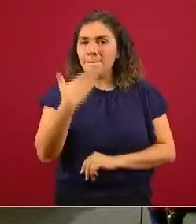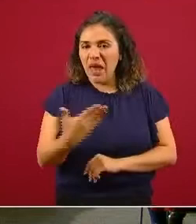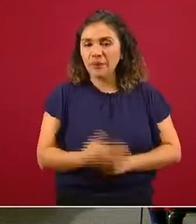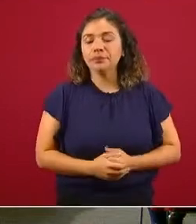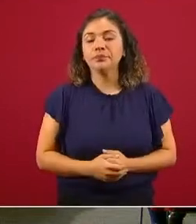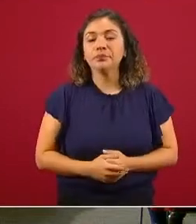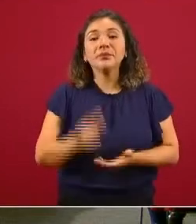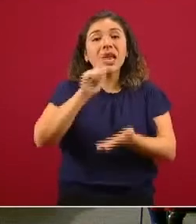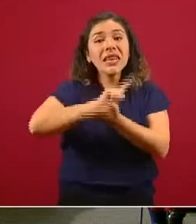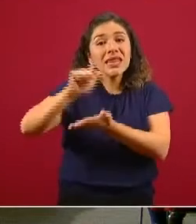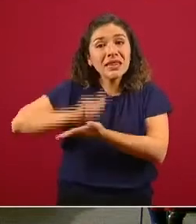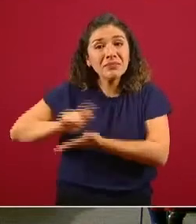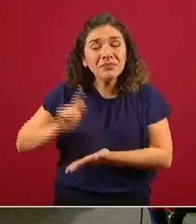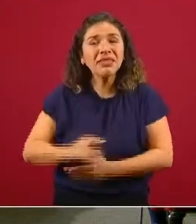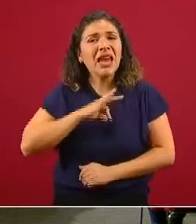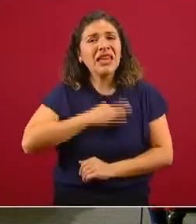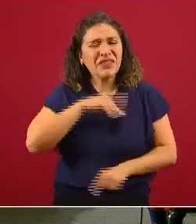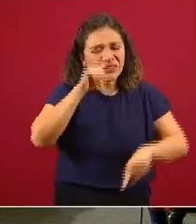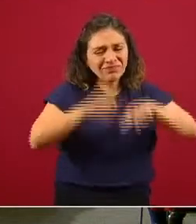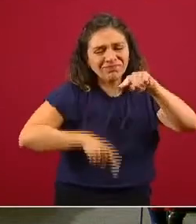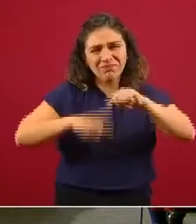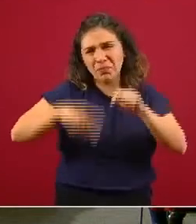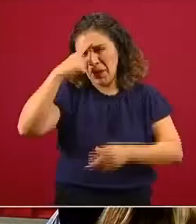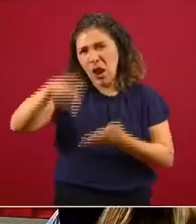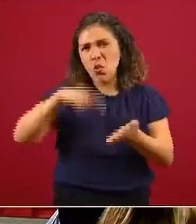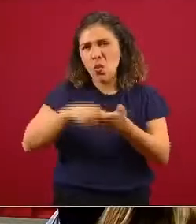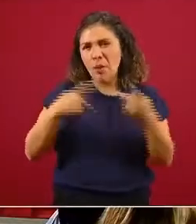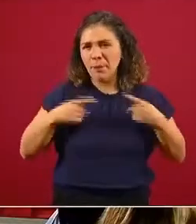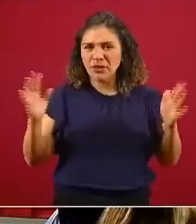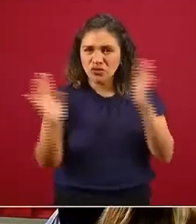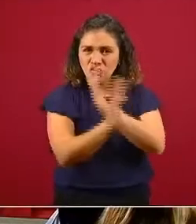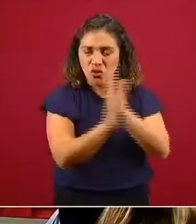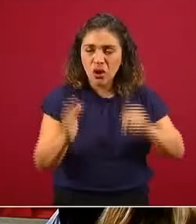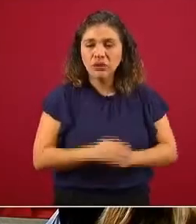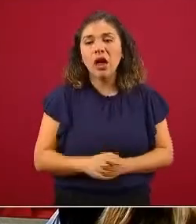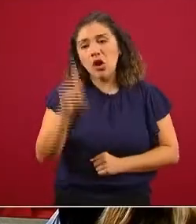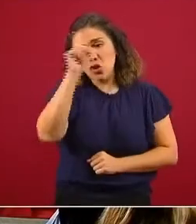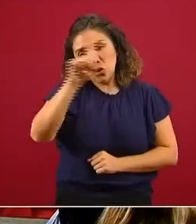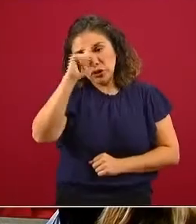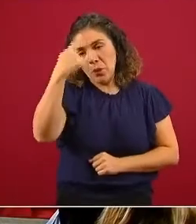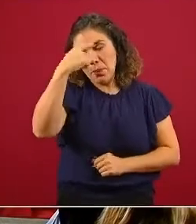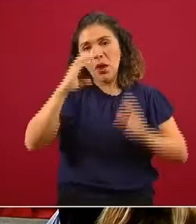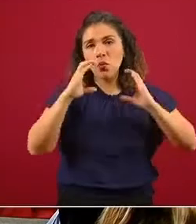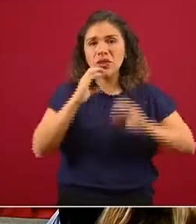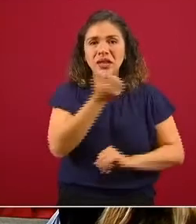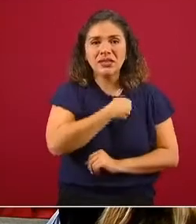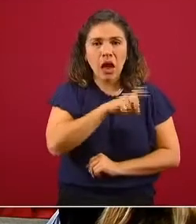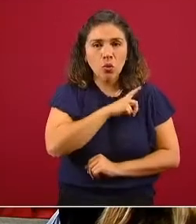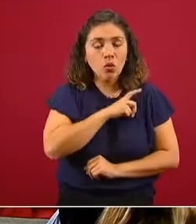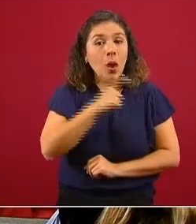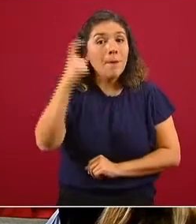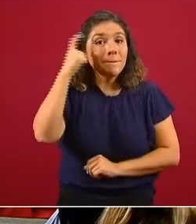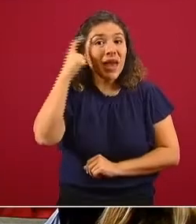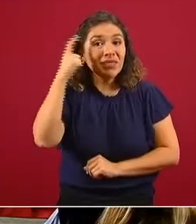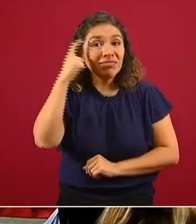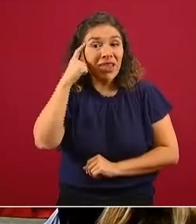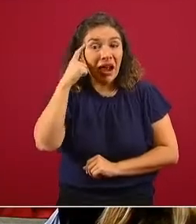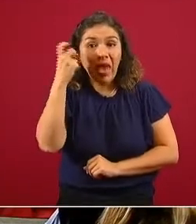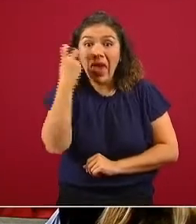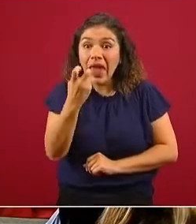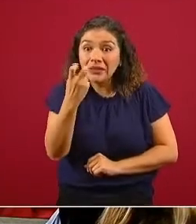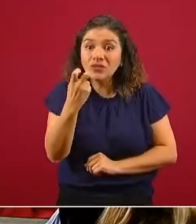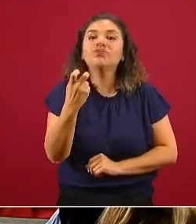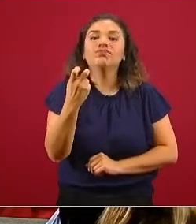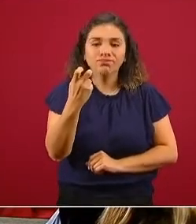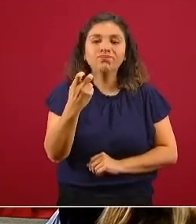prácticas. Limpieza y desinfección de espacios comunitarios, recomendaciones para cuidar la salud mental. Y aquí